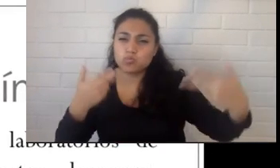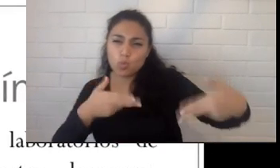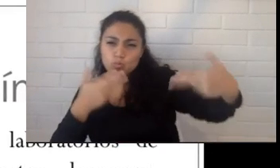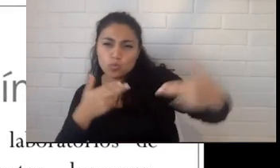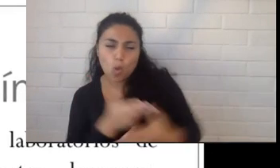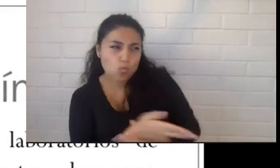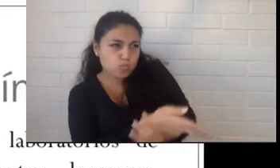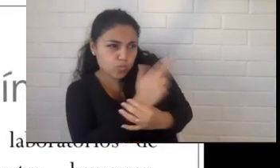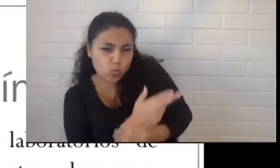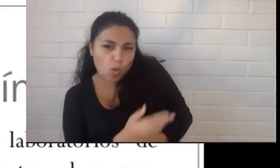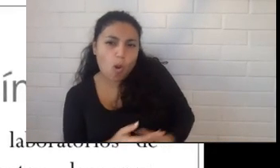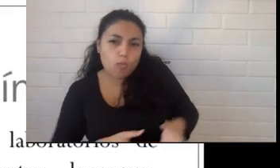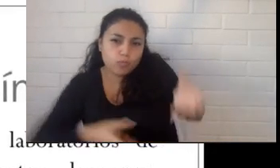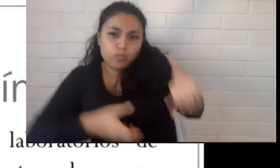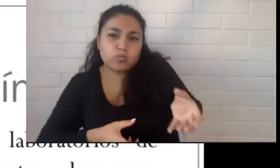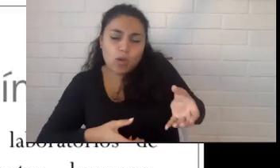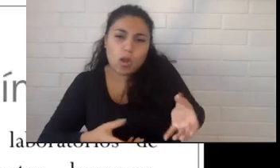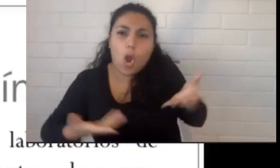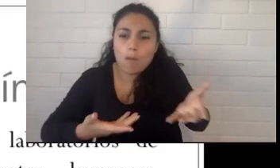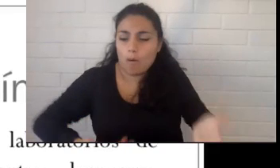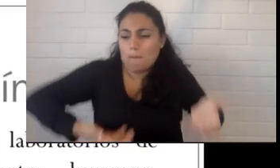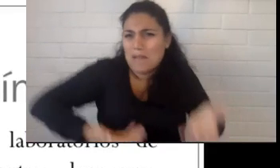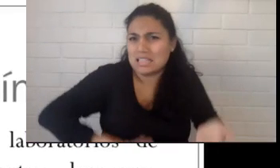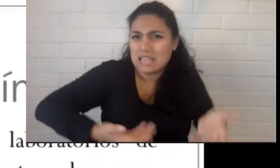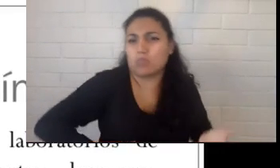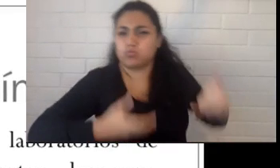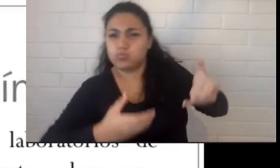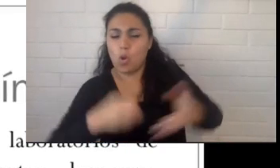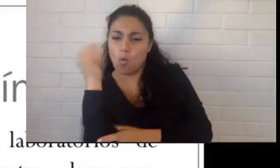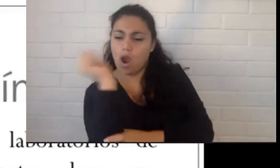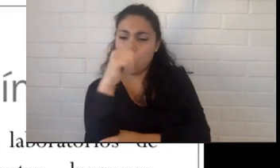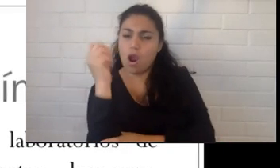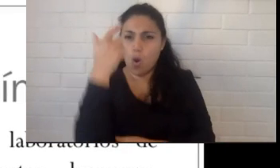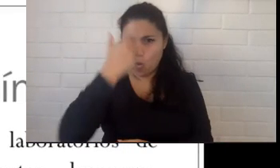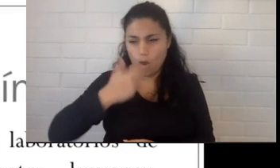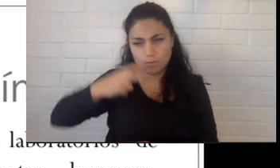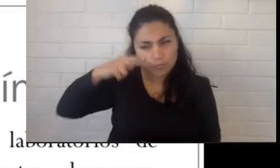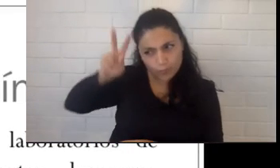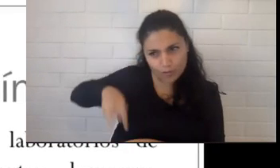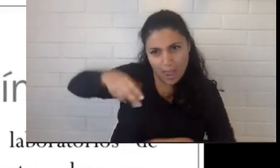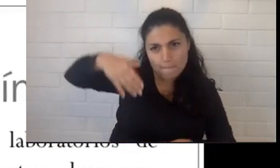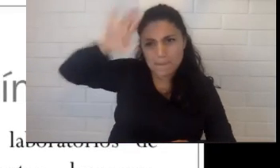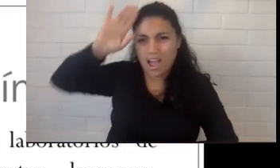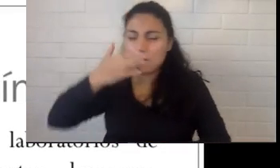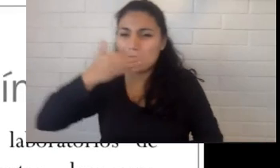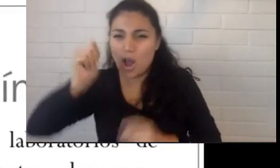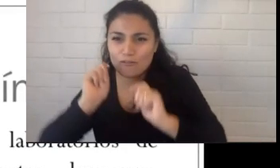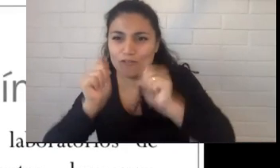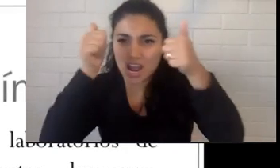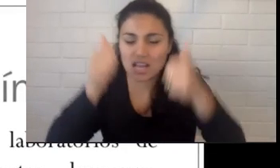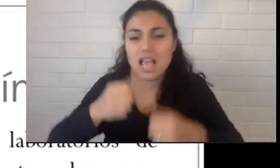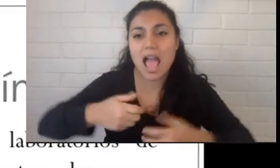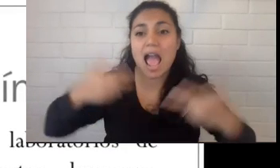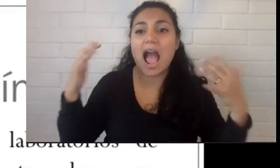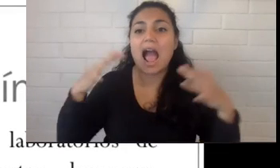llegando y cómo puede estar mejor distribuido para que puedan tener un mejor desempeño en las guerras, ¿ya? Acá vemos una imagen